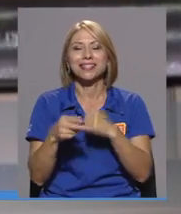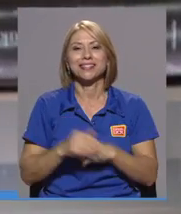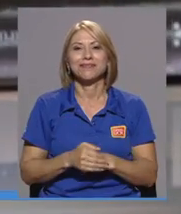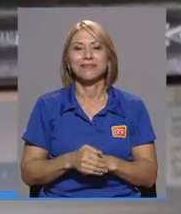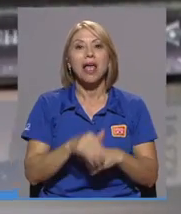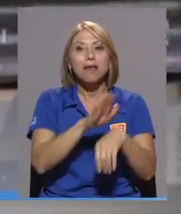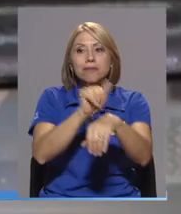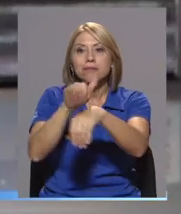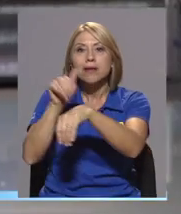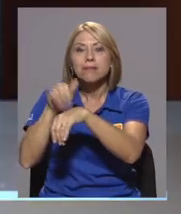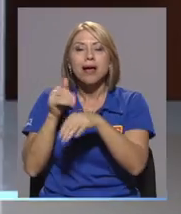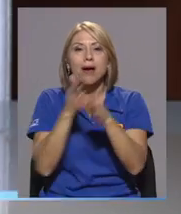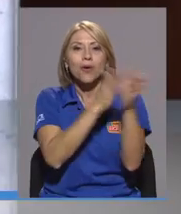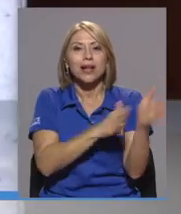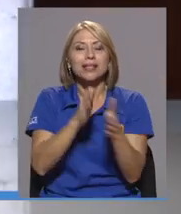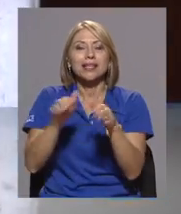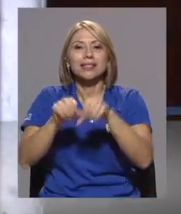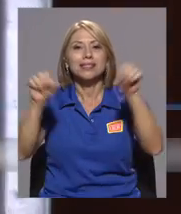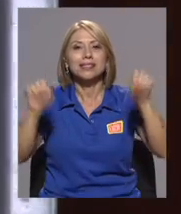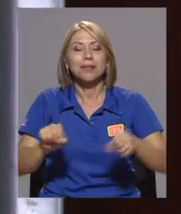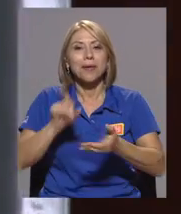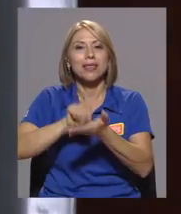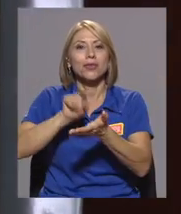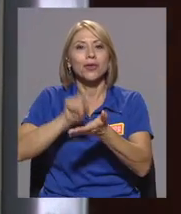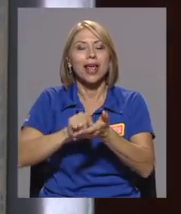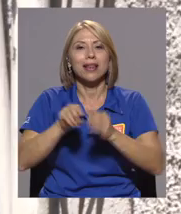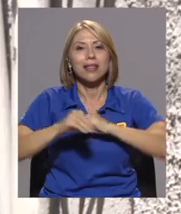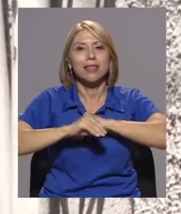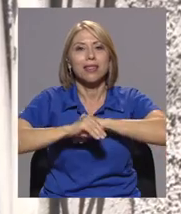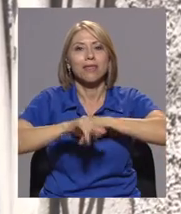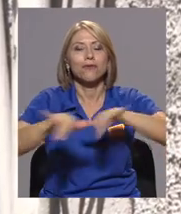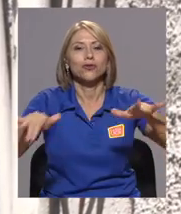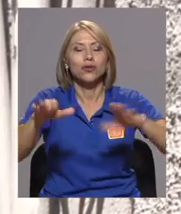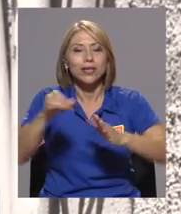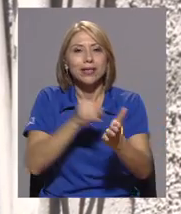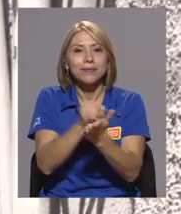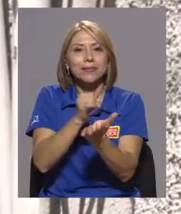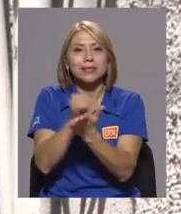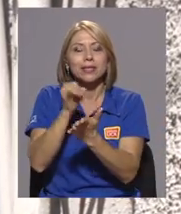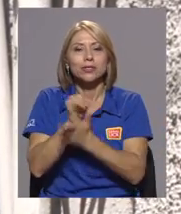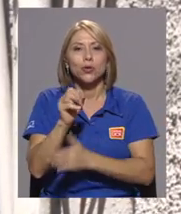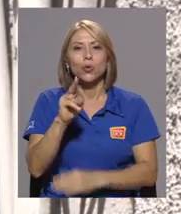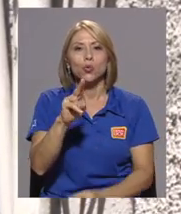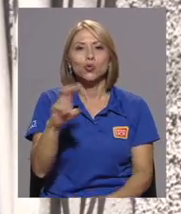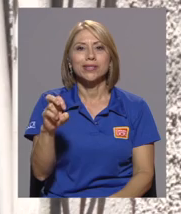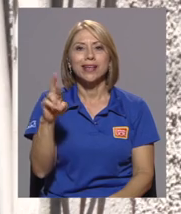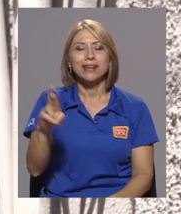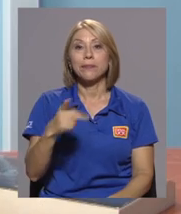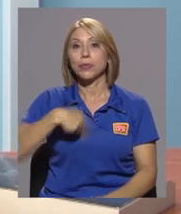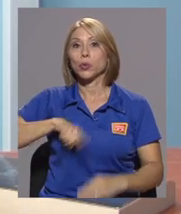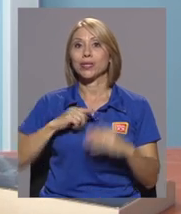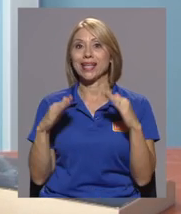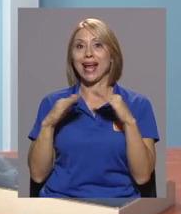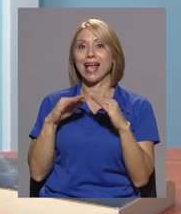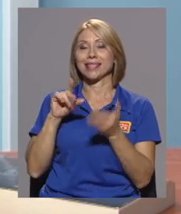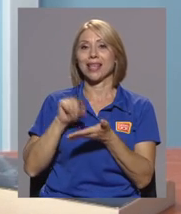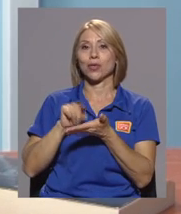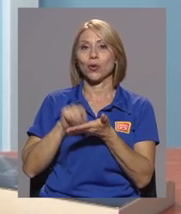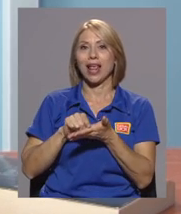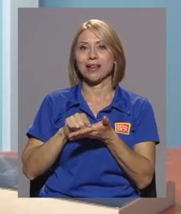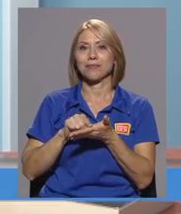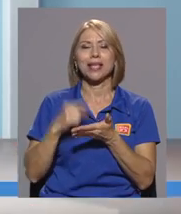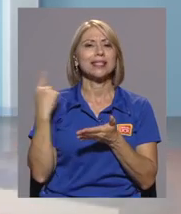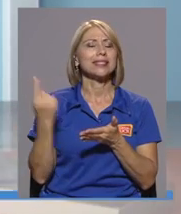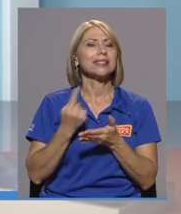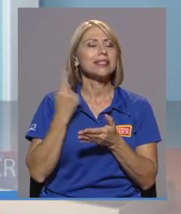vez. Esta convocatoria es organizada por el Sistema Editorial y de Difusión de la Investigación de la UCR. Nuestra casa editorial